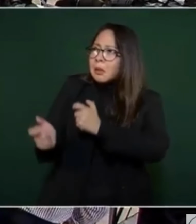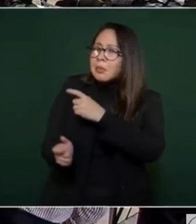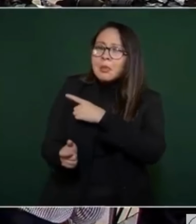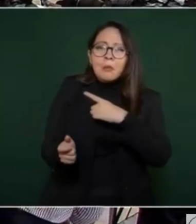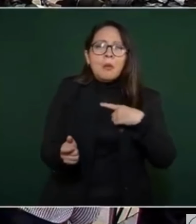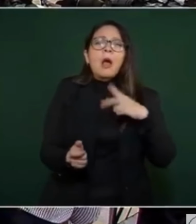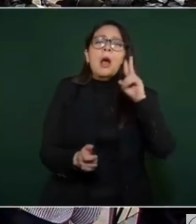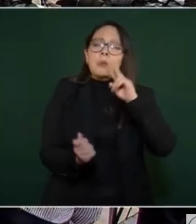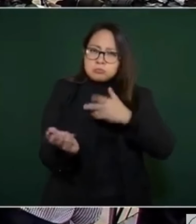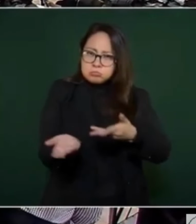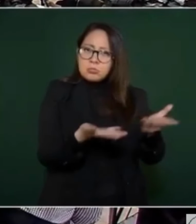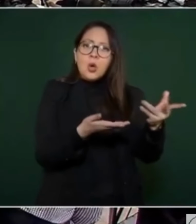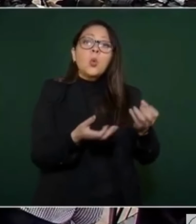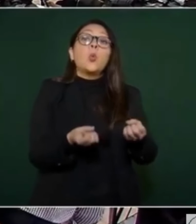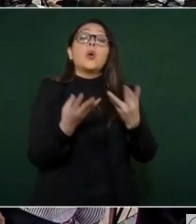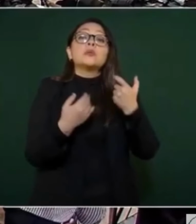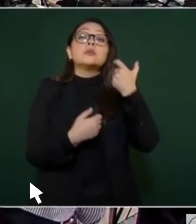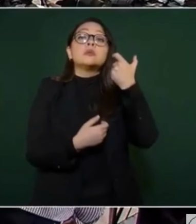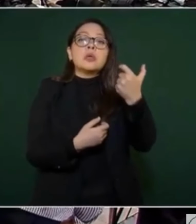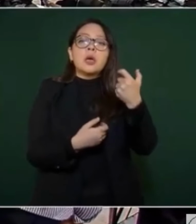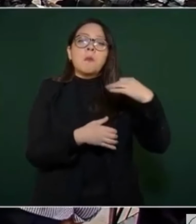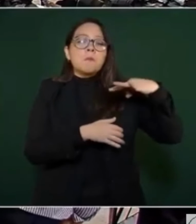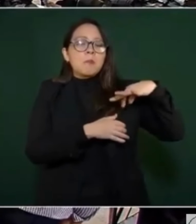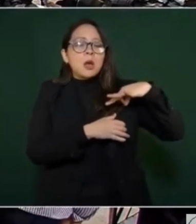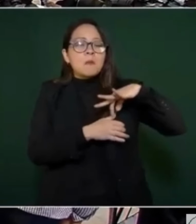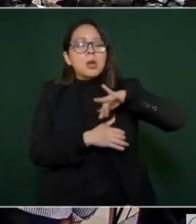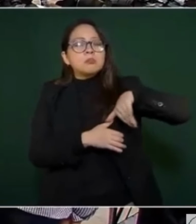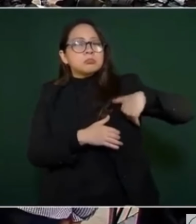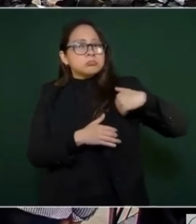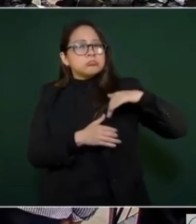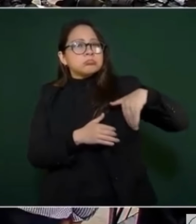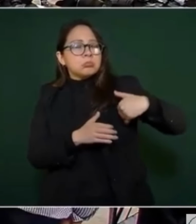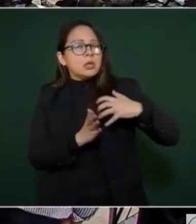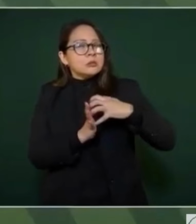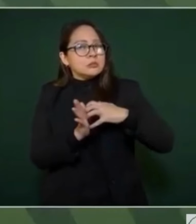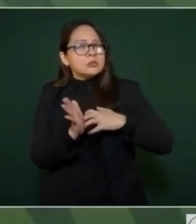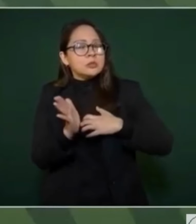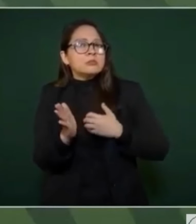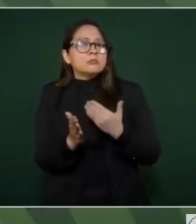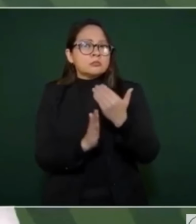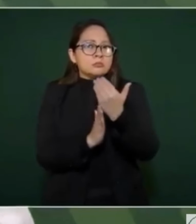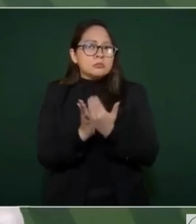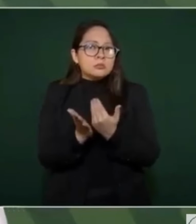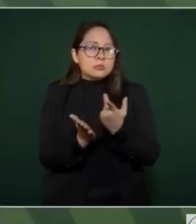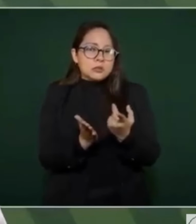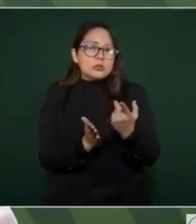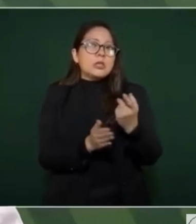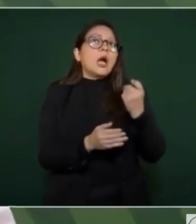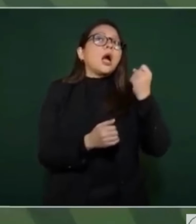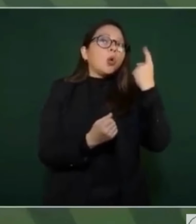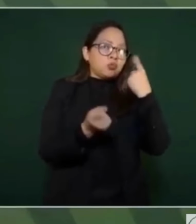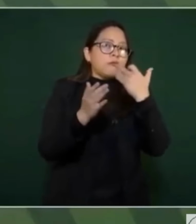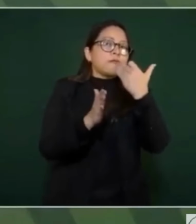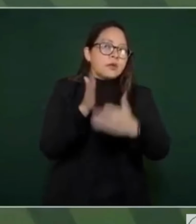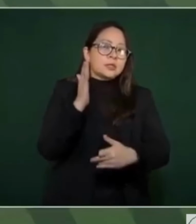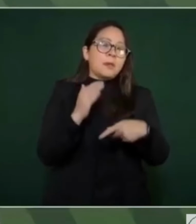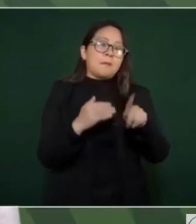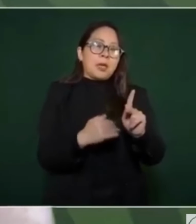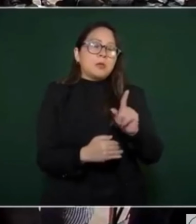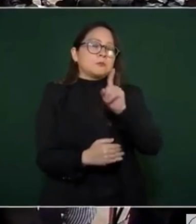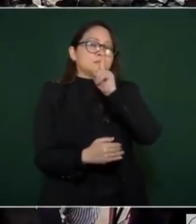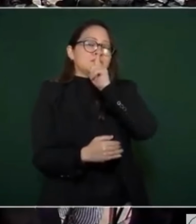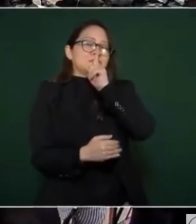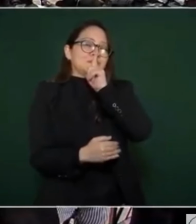ahorramos, pero que todavía nos falta. Nada más no des a conocer el nombre del